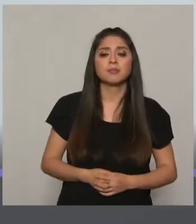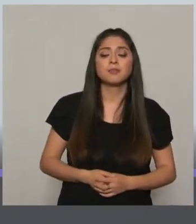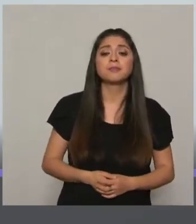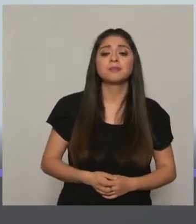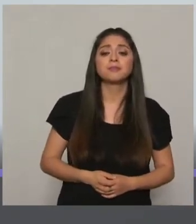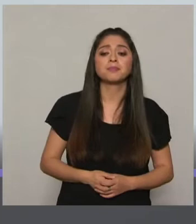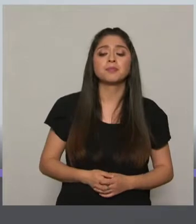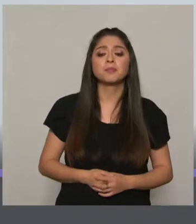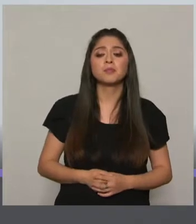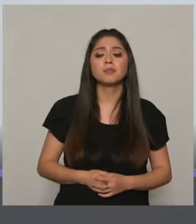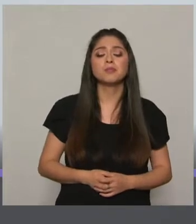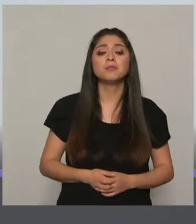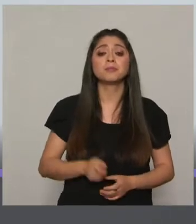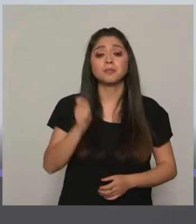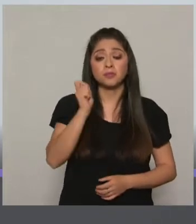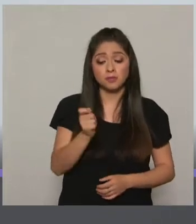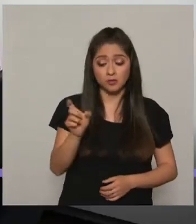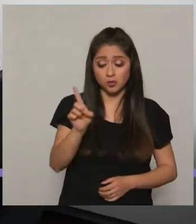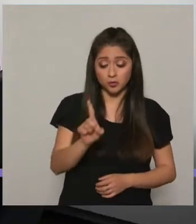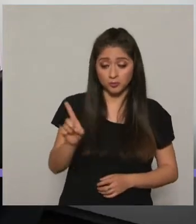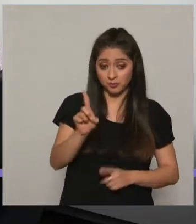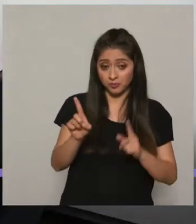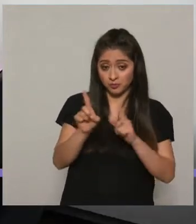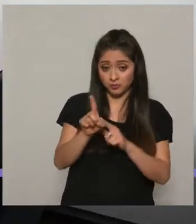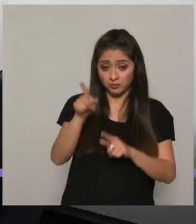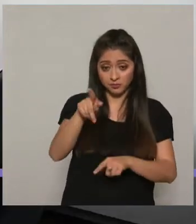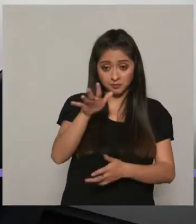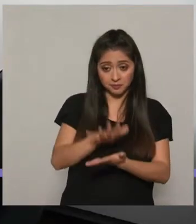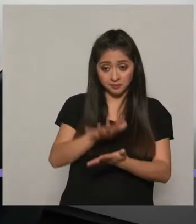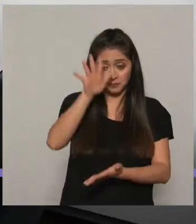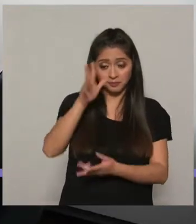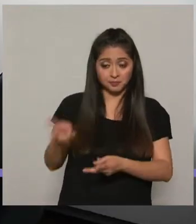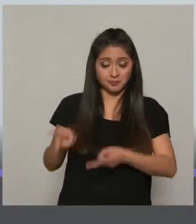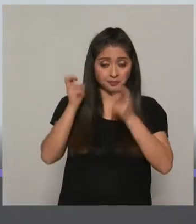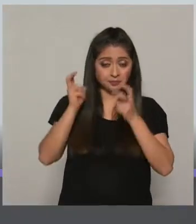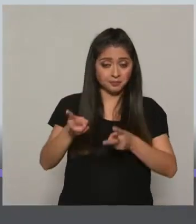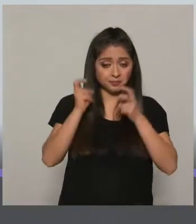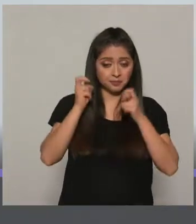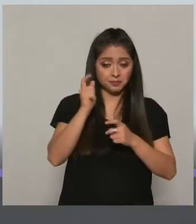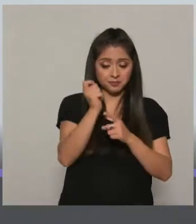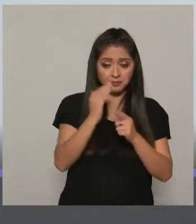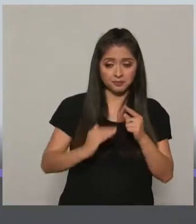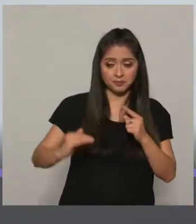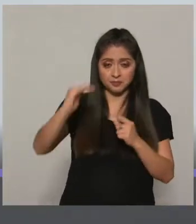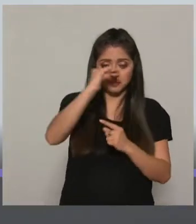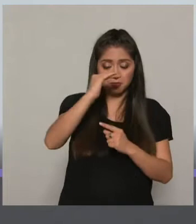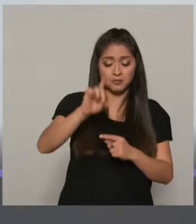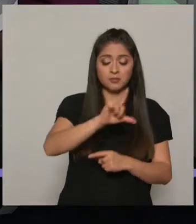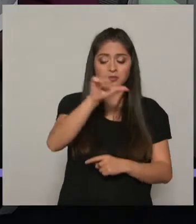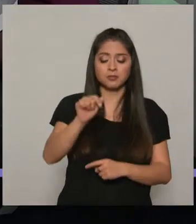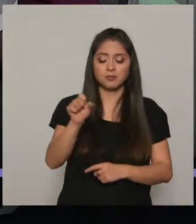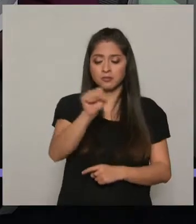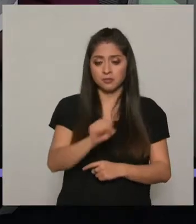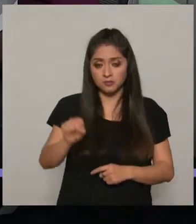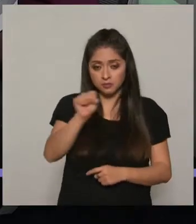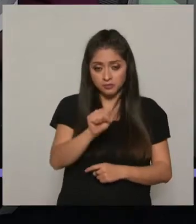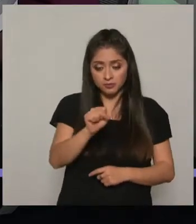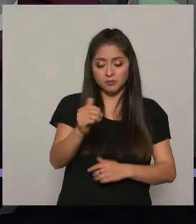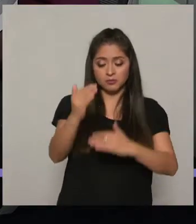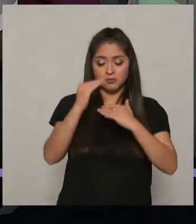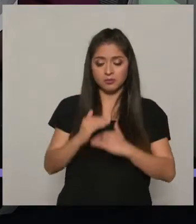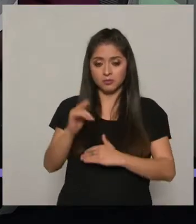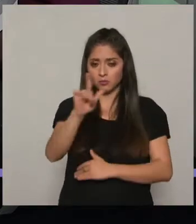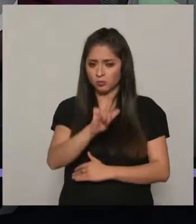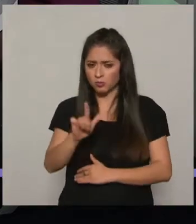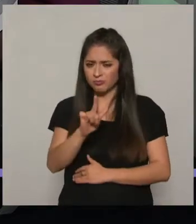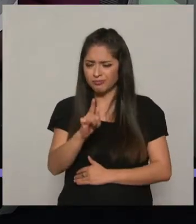domingo es el día que se registra este índice hasta arriba y luego sigue el sábado y el lunes. Qué